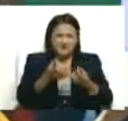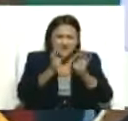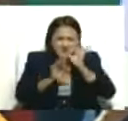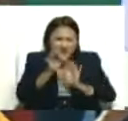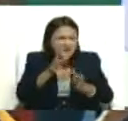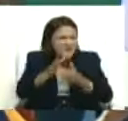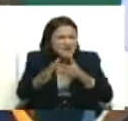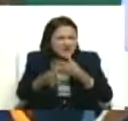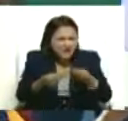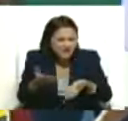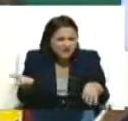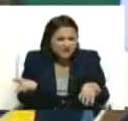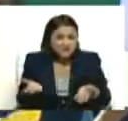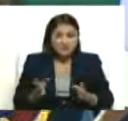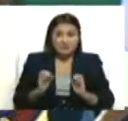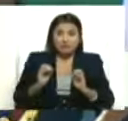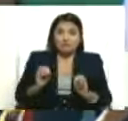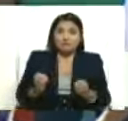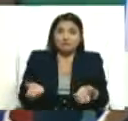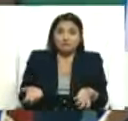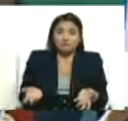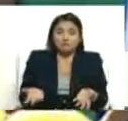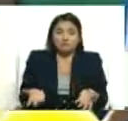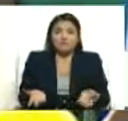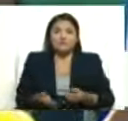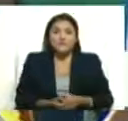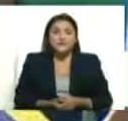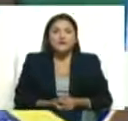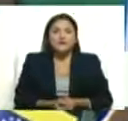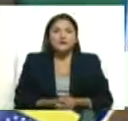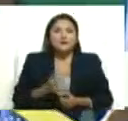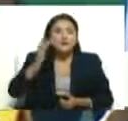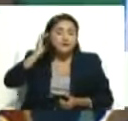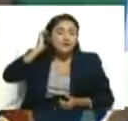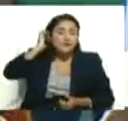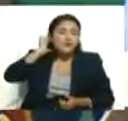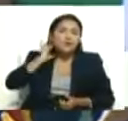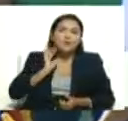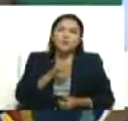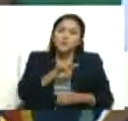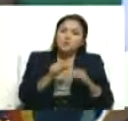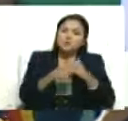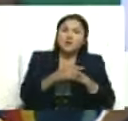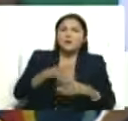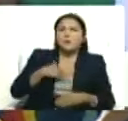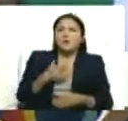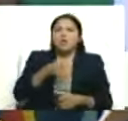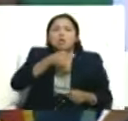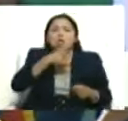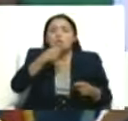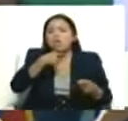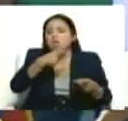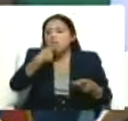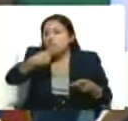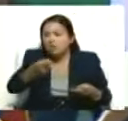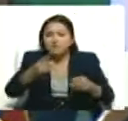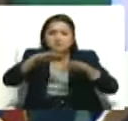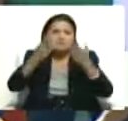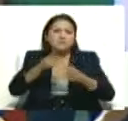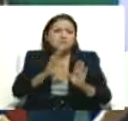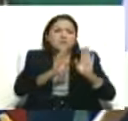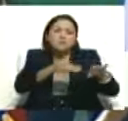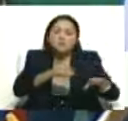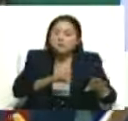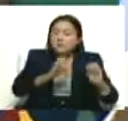a Guyana? Nada. Ahora, puede Guyana decir lo que quiera. Puede el mundo si quiere